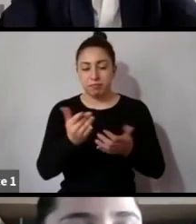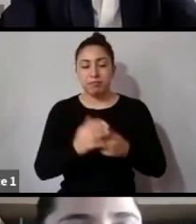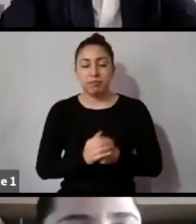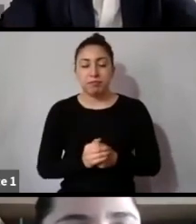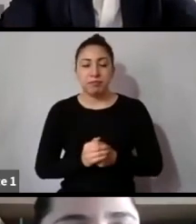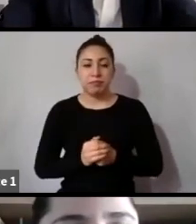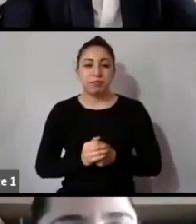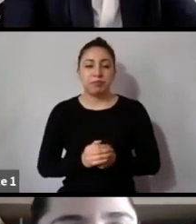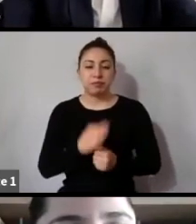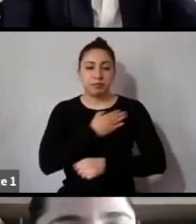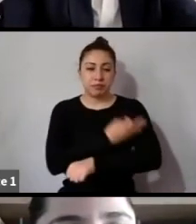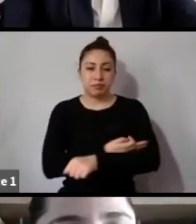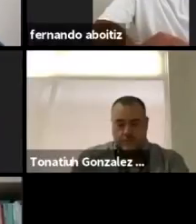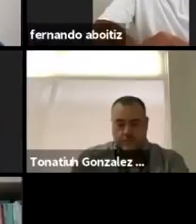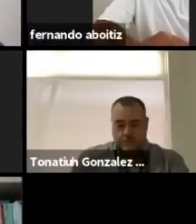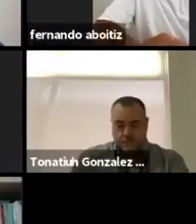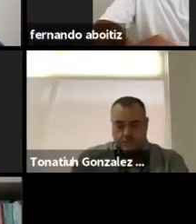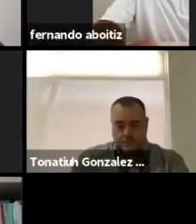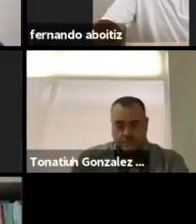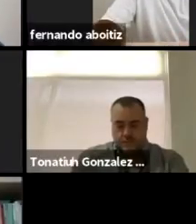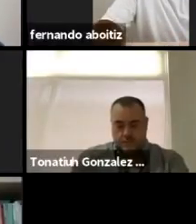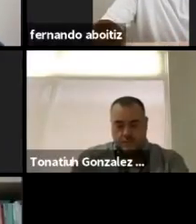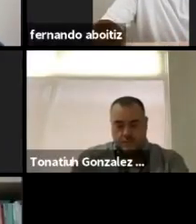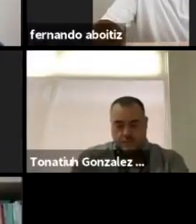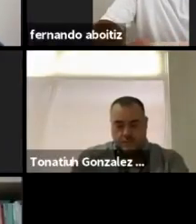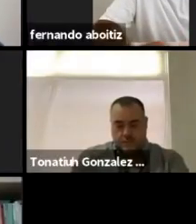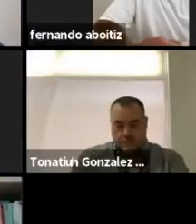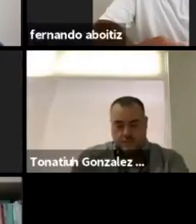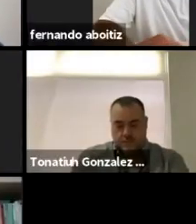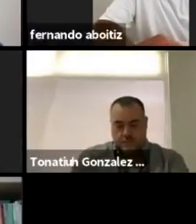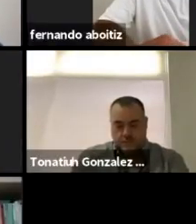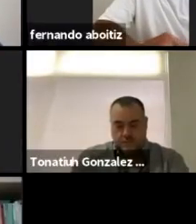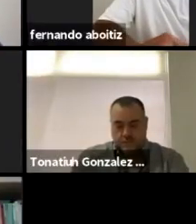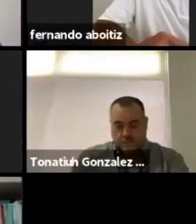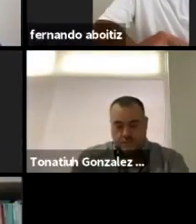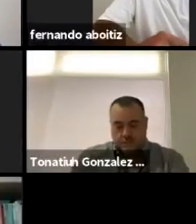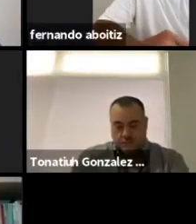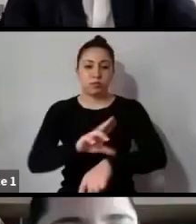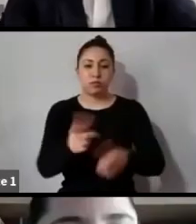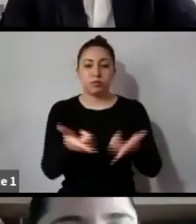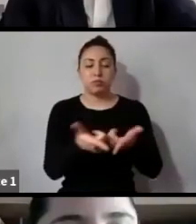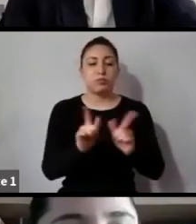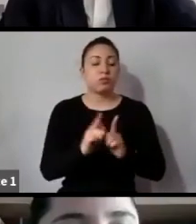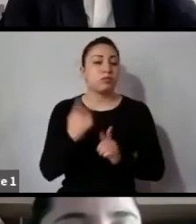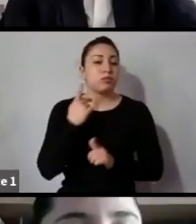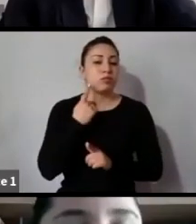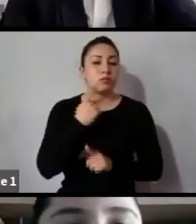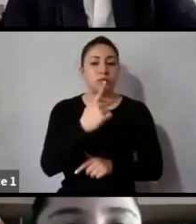Buenas tardes, diputado. Diputada Circe Camacho Bastida, coordinadora del Grupo Parlamentario del PT.